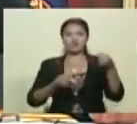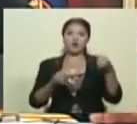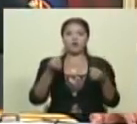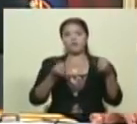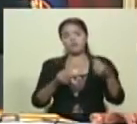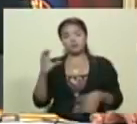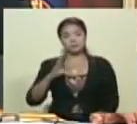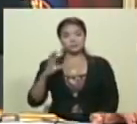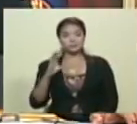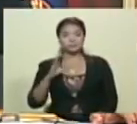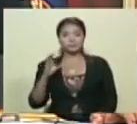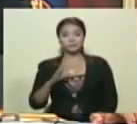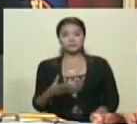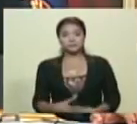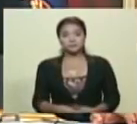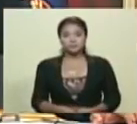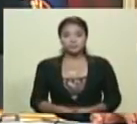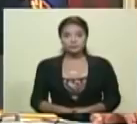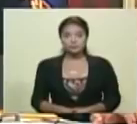Caracas.